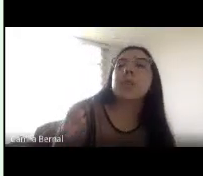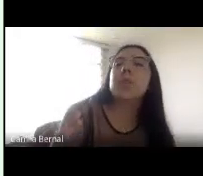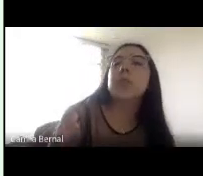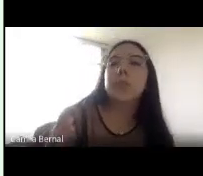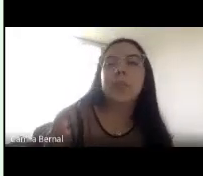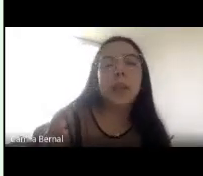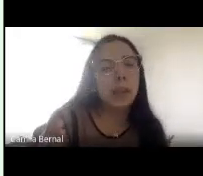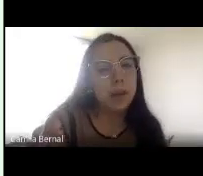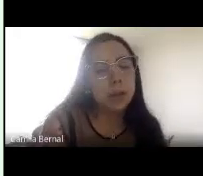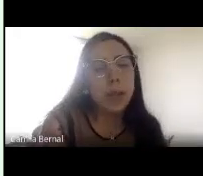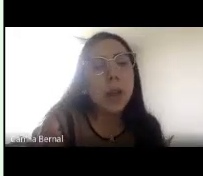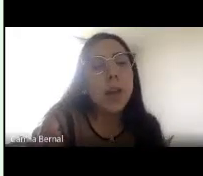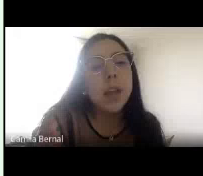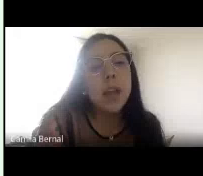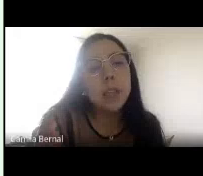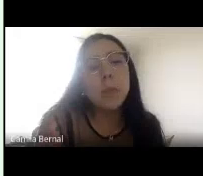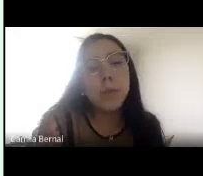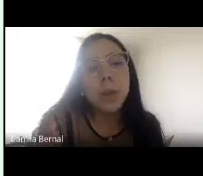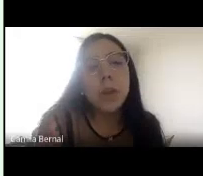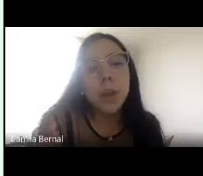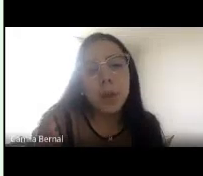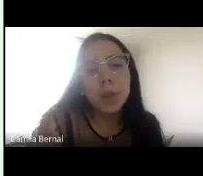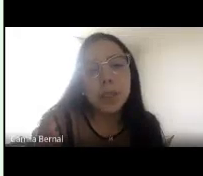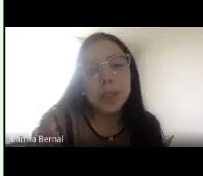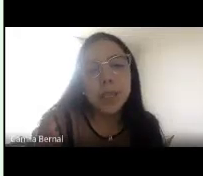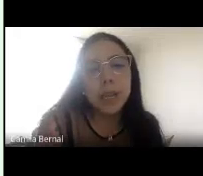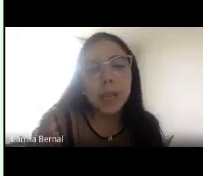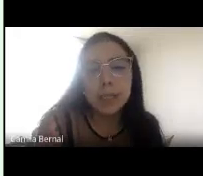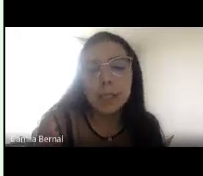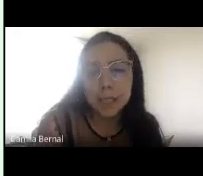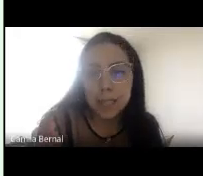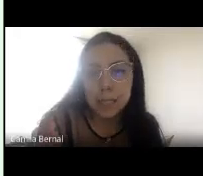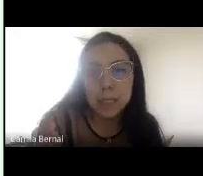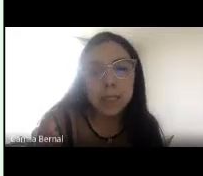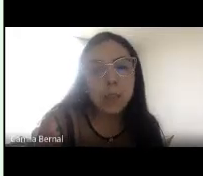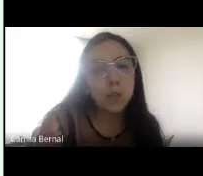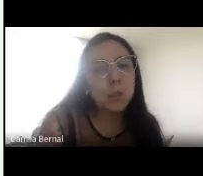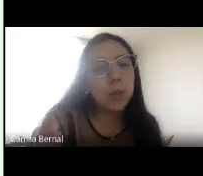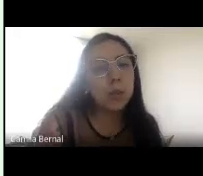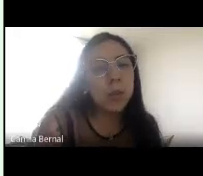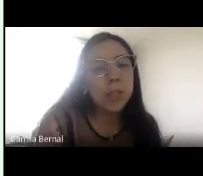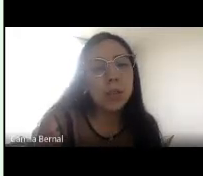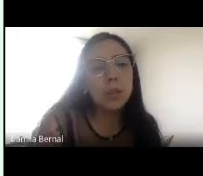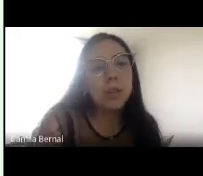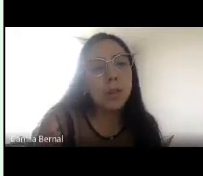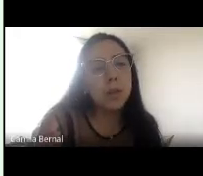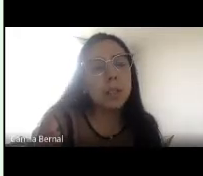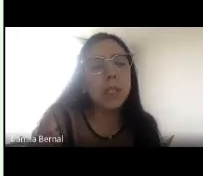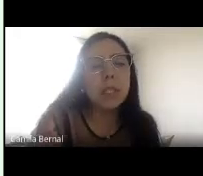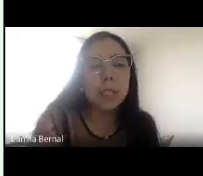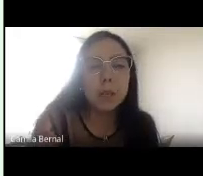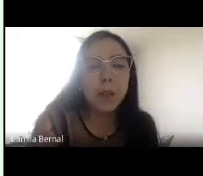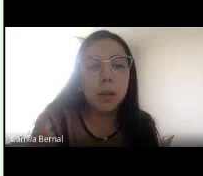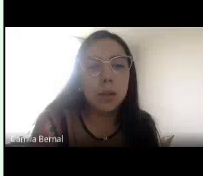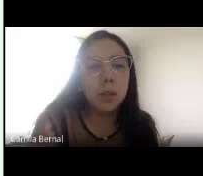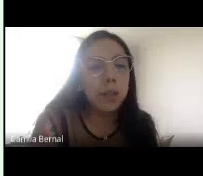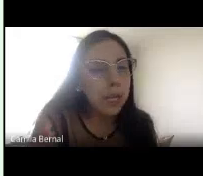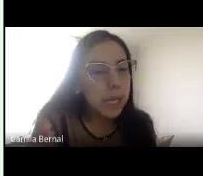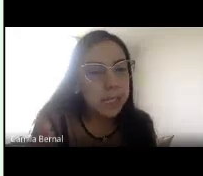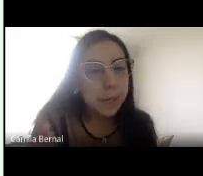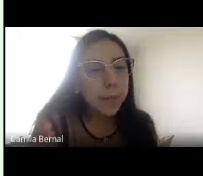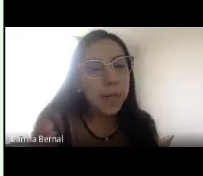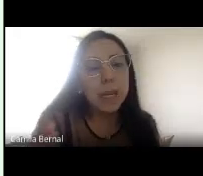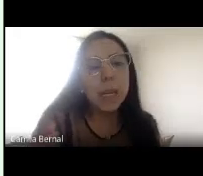Acá, como bien claro está, es por medio de la cual se señalan características, instrumentos básicos y frecuencias del sistema de control